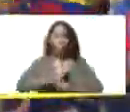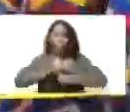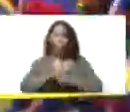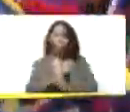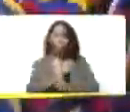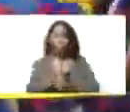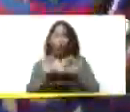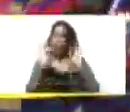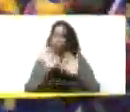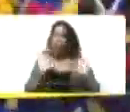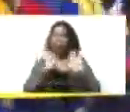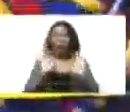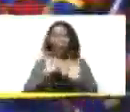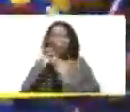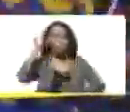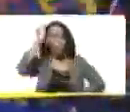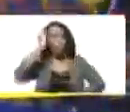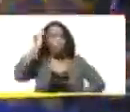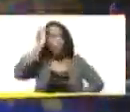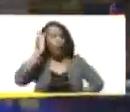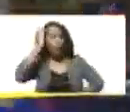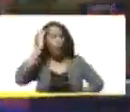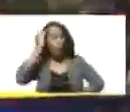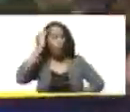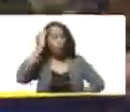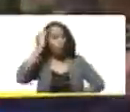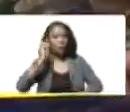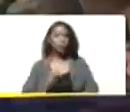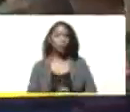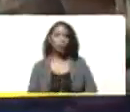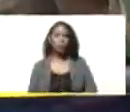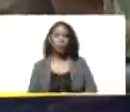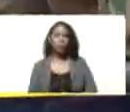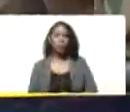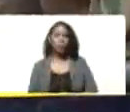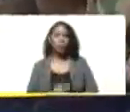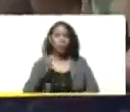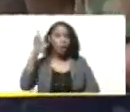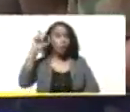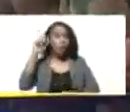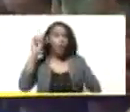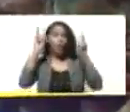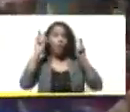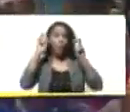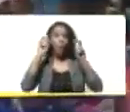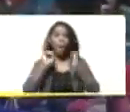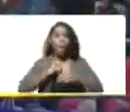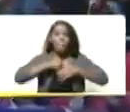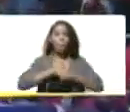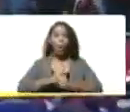Nadie se imaginaba, nadie, que el sonido de un nuevo galopar